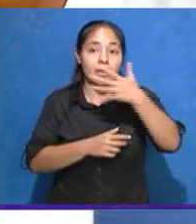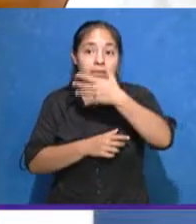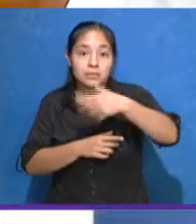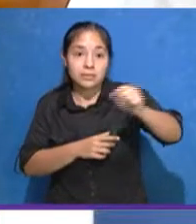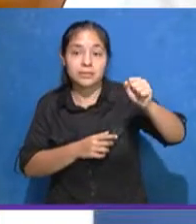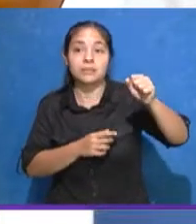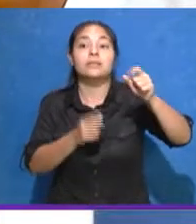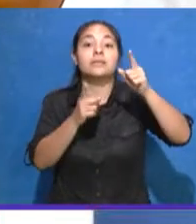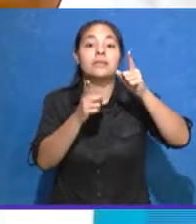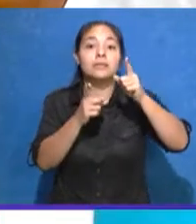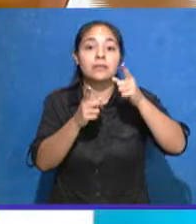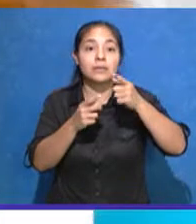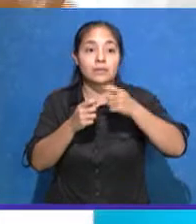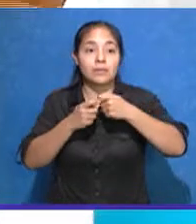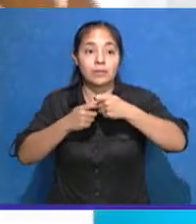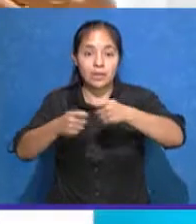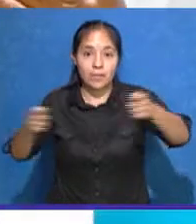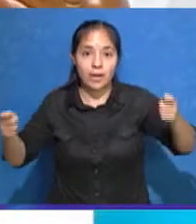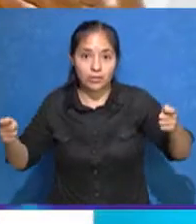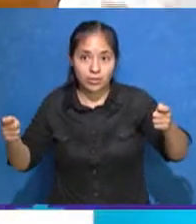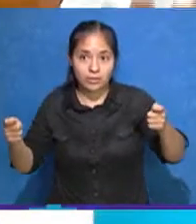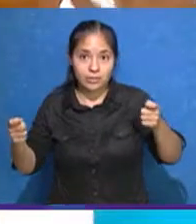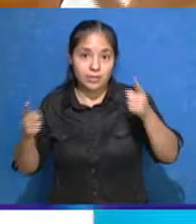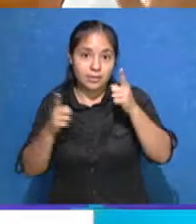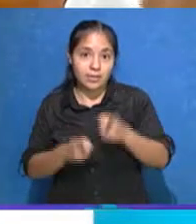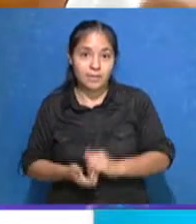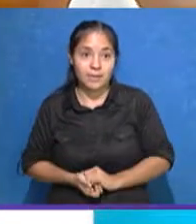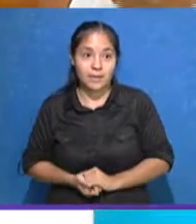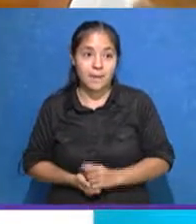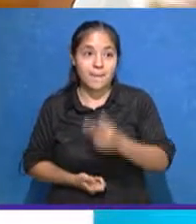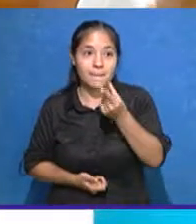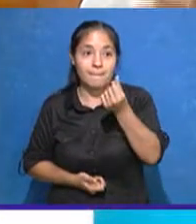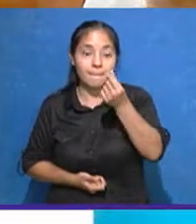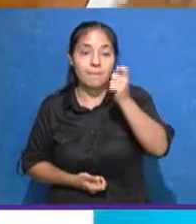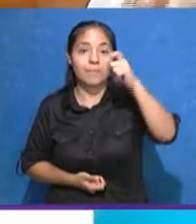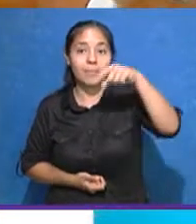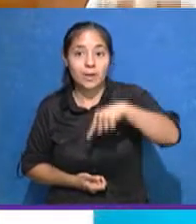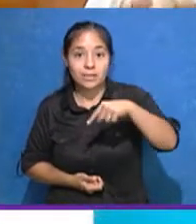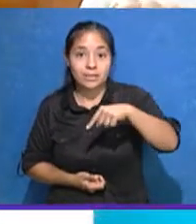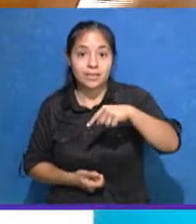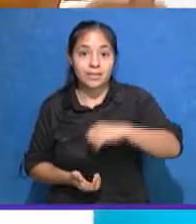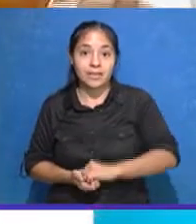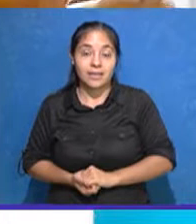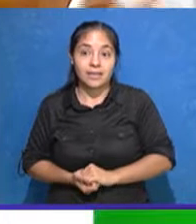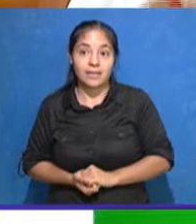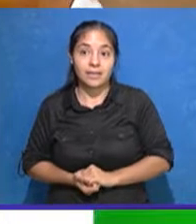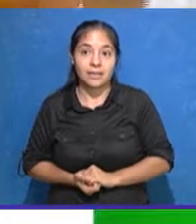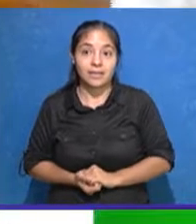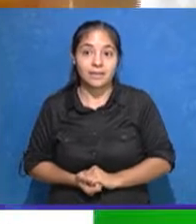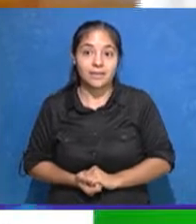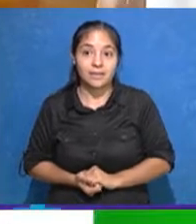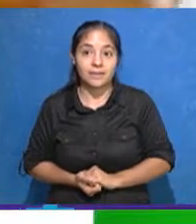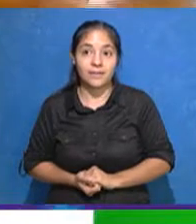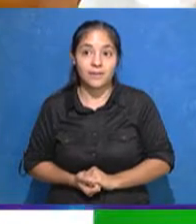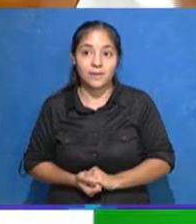tenido alteraciones, y el componente local de la tarifa, que es lo que remunera el mantenimiento de la operación de la distribución, lo que